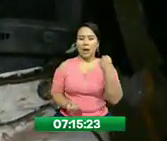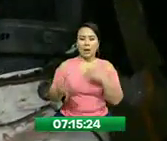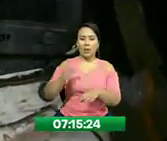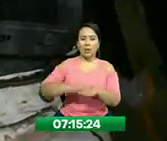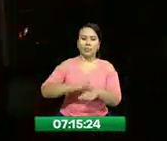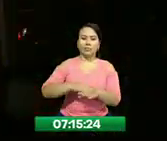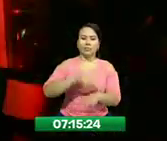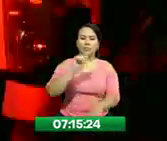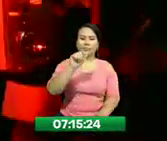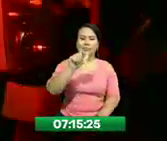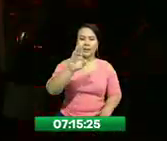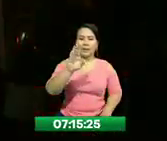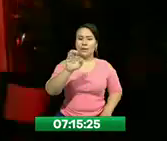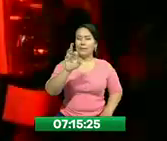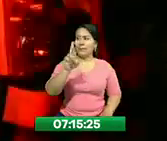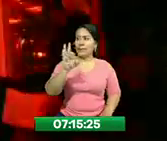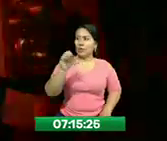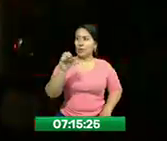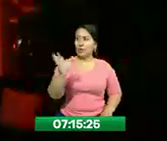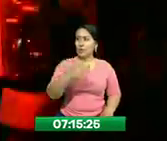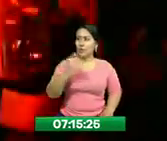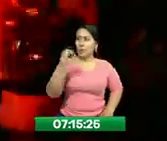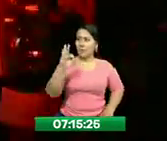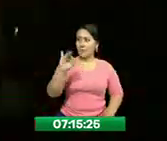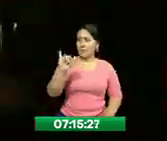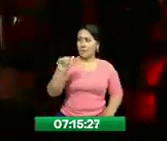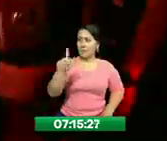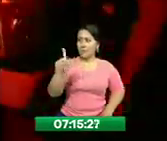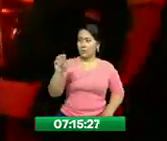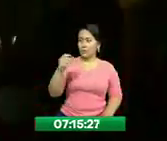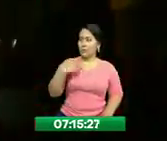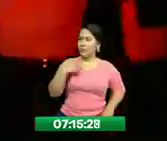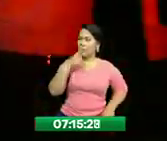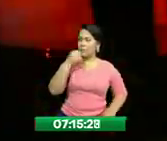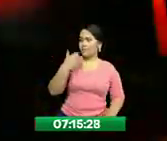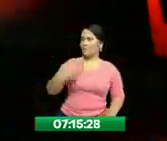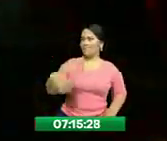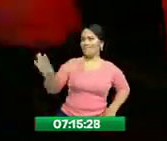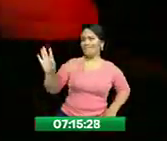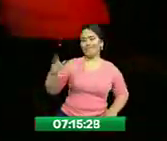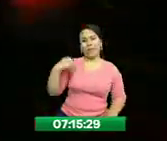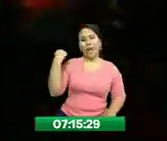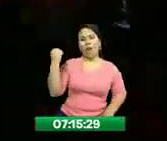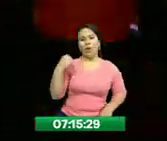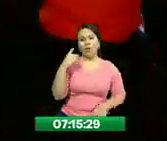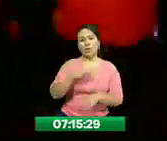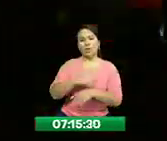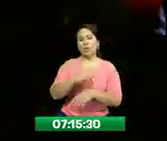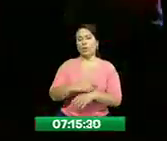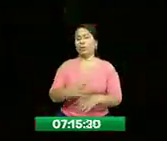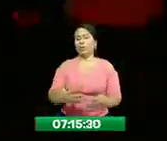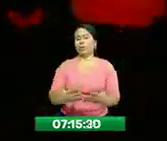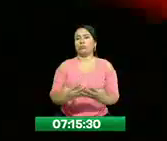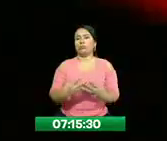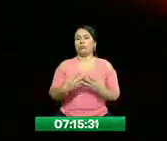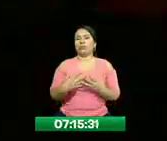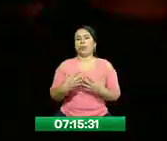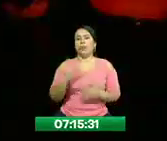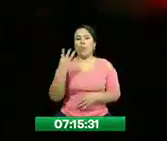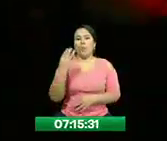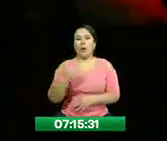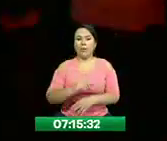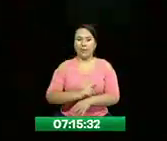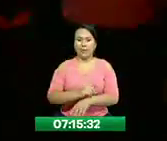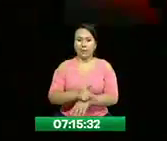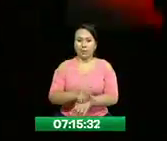Alberto Fiallos, resultó herido tras quedar atrapado en la cabina. Lo llevan a la ambulancia. Luego de 40